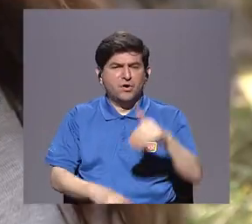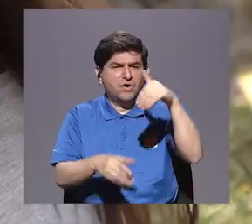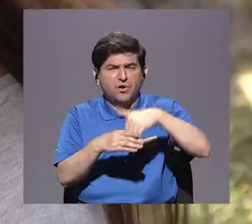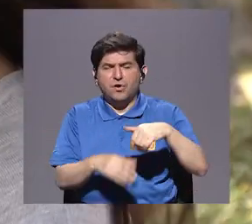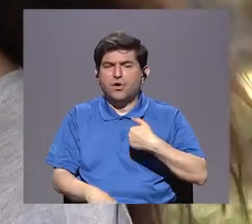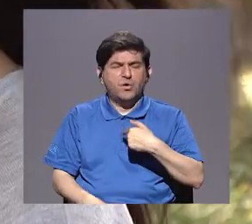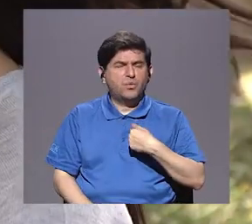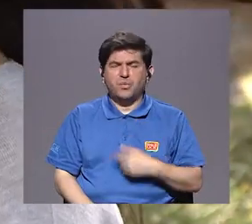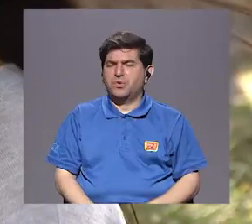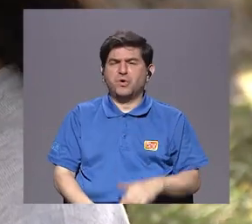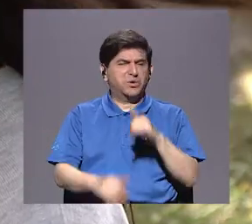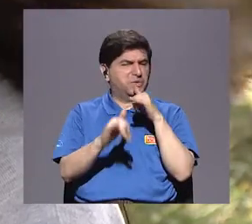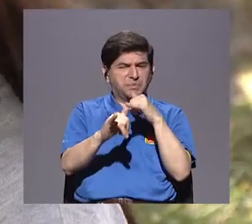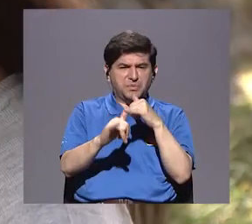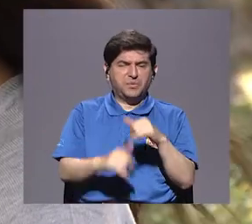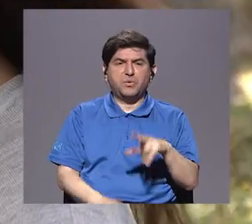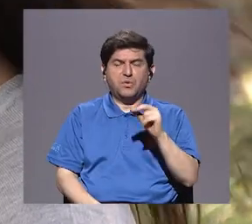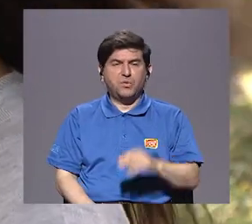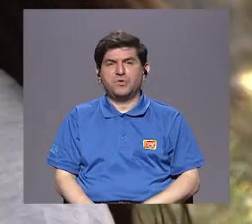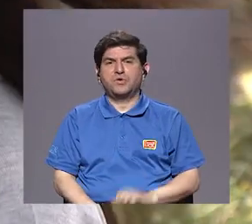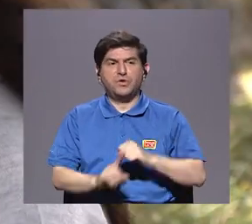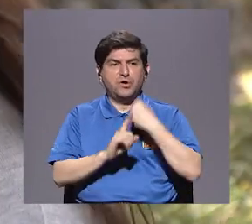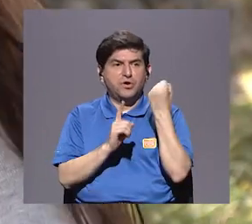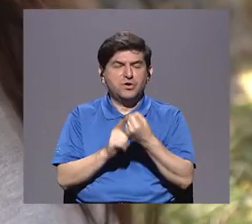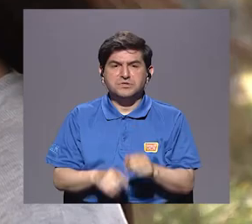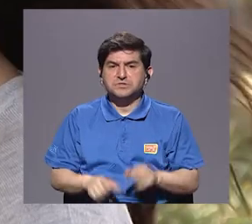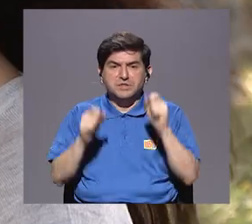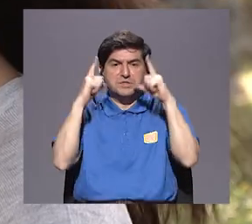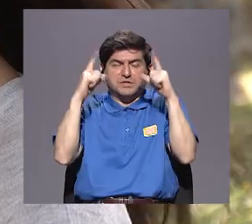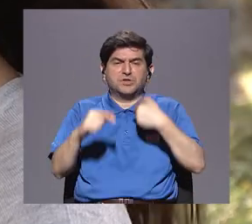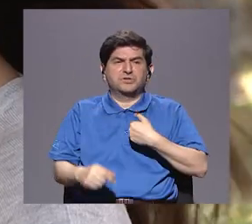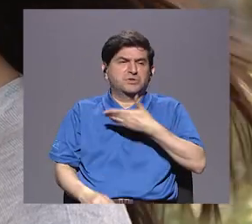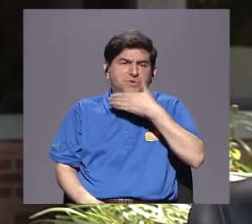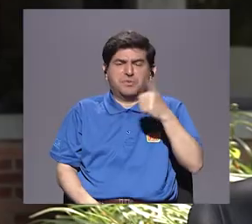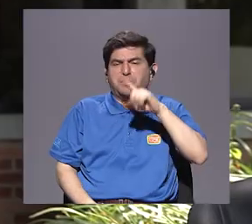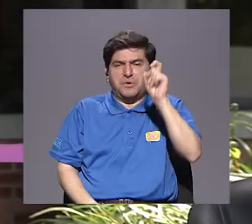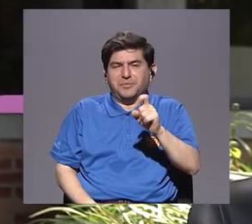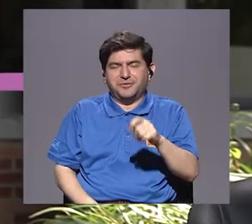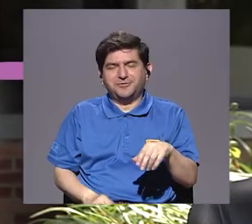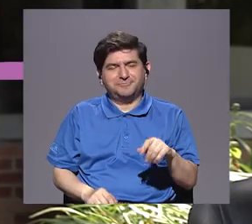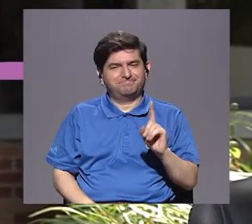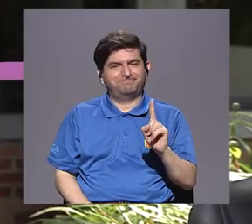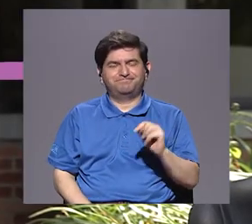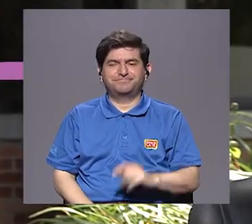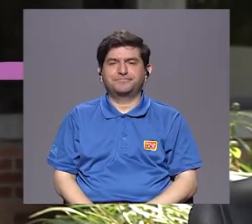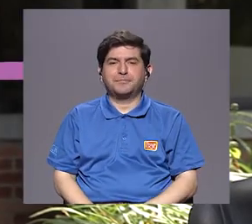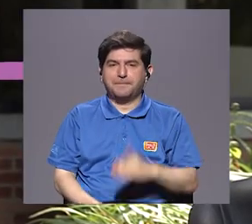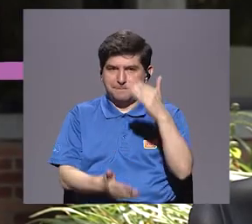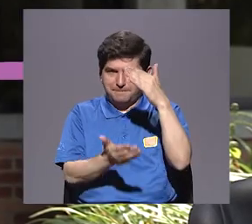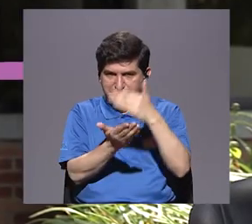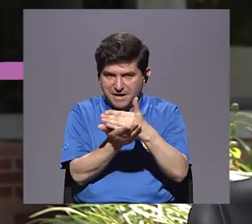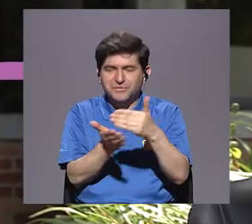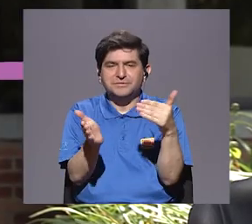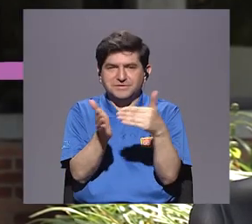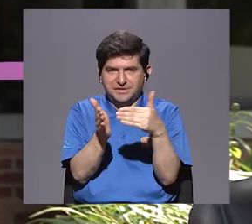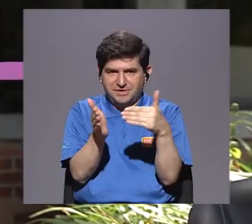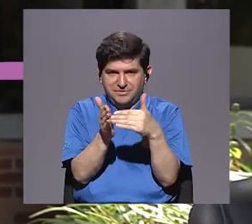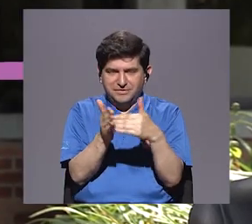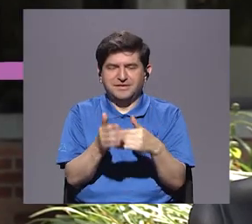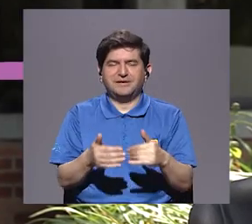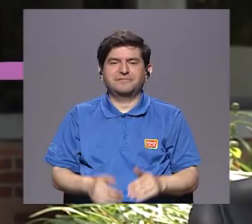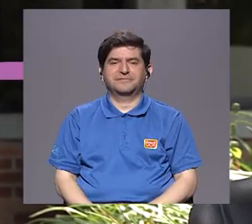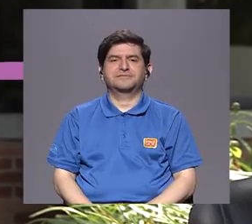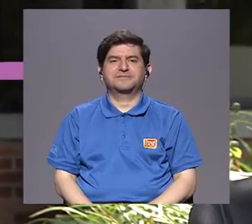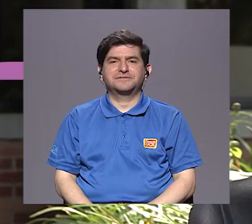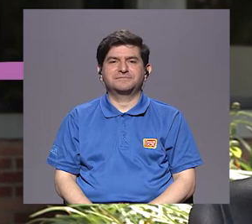ser chismoso, en no hacer un drama, no pregunto. Ok, vamos a hacer una pausa nuevamente en esta